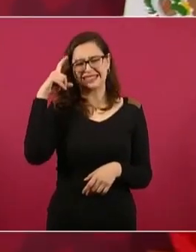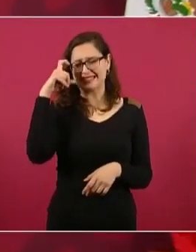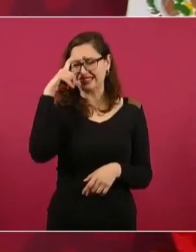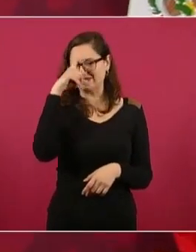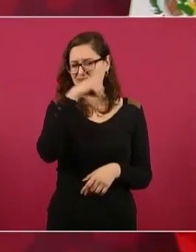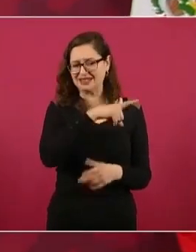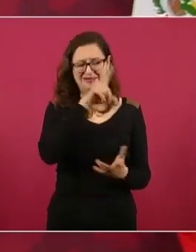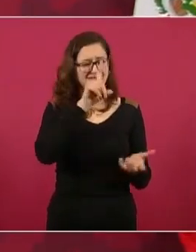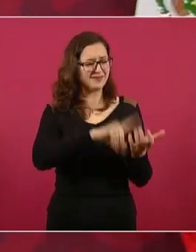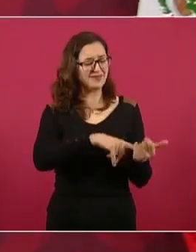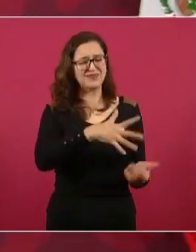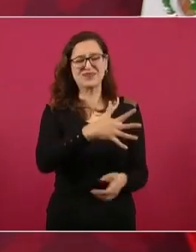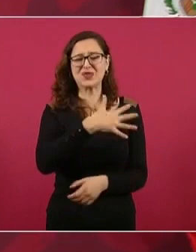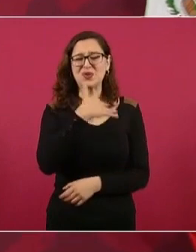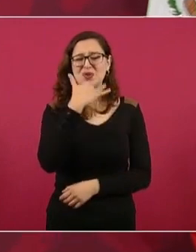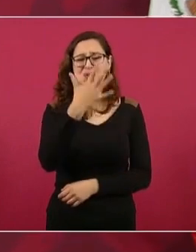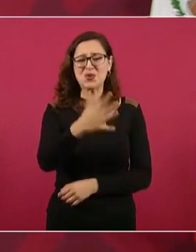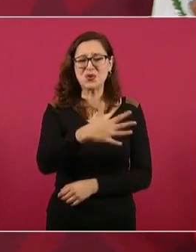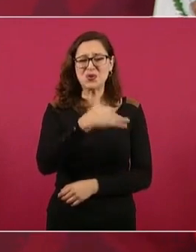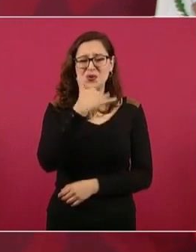gran corrupción,